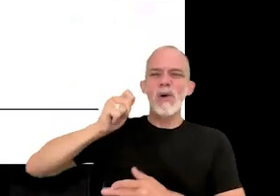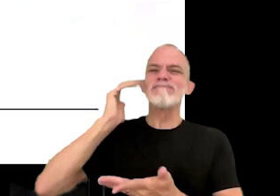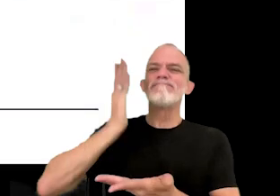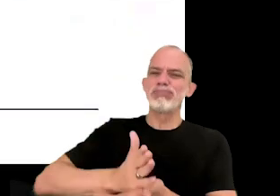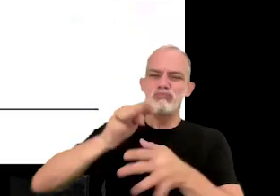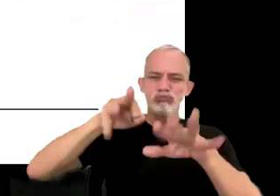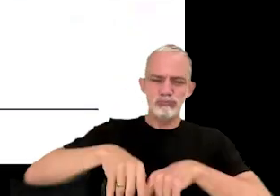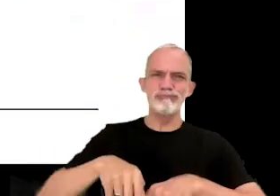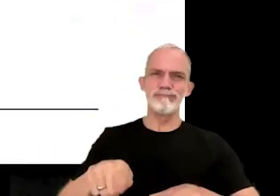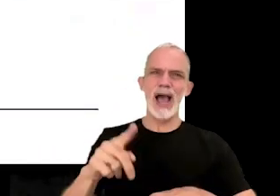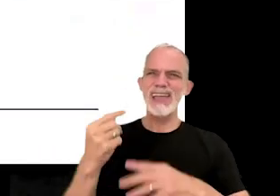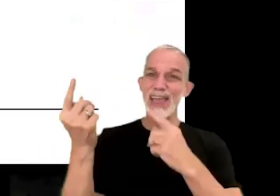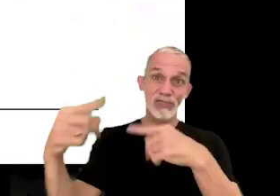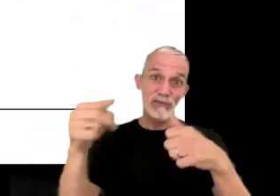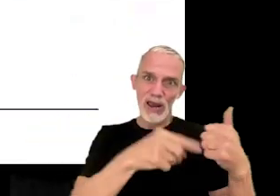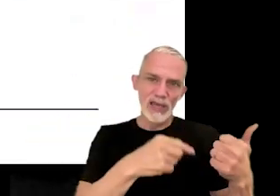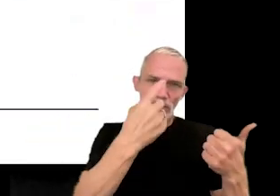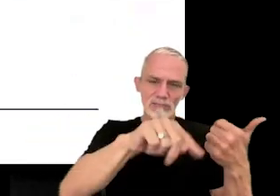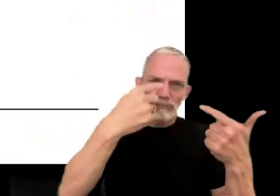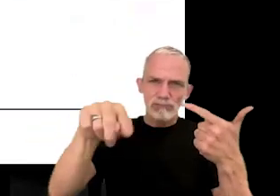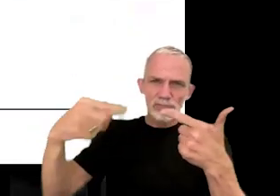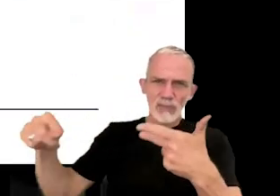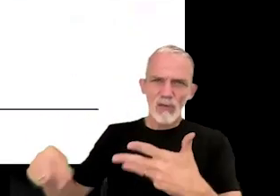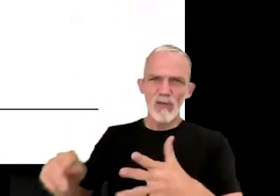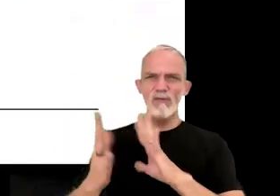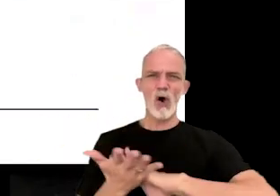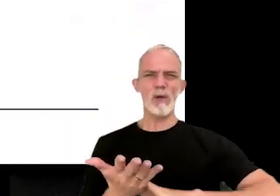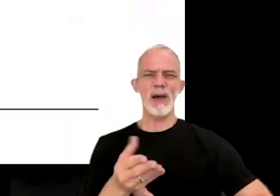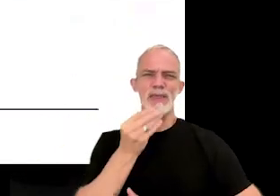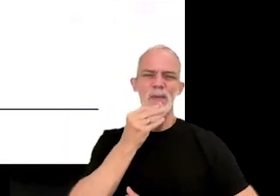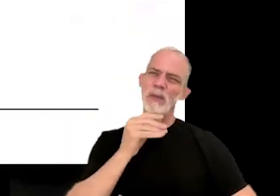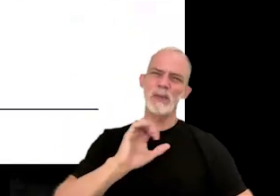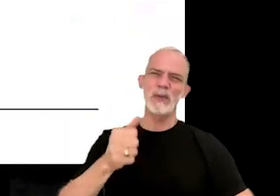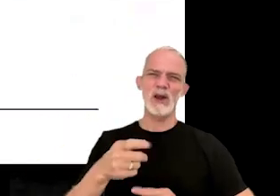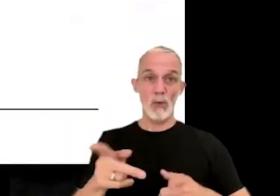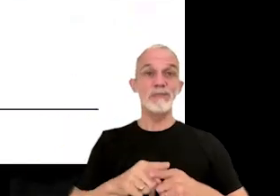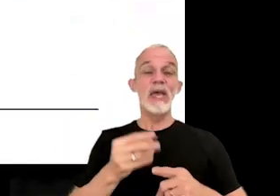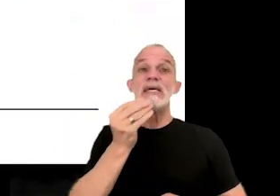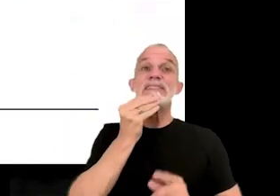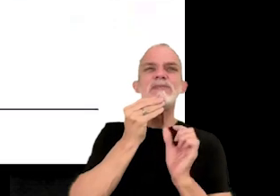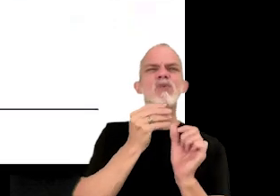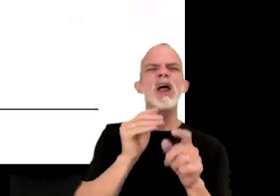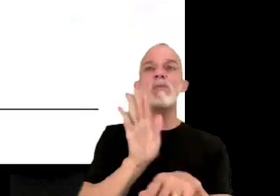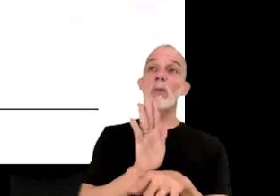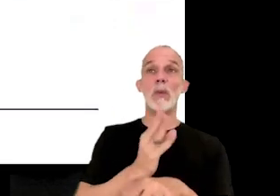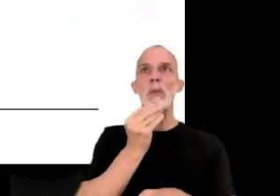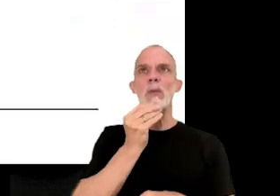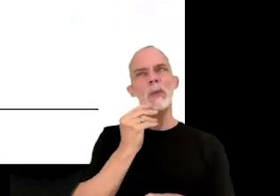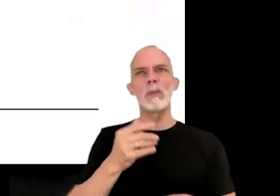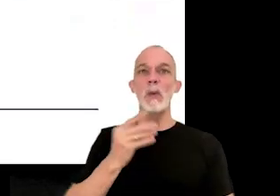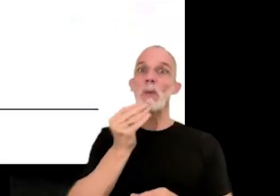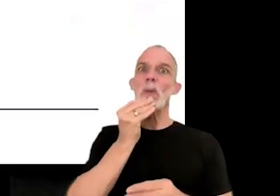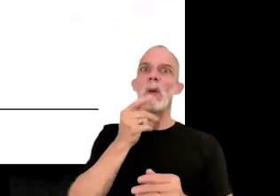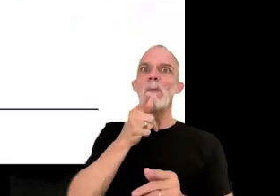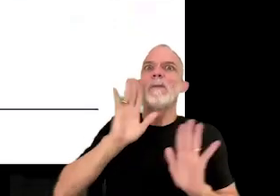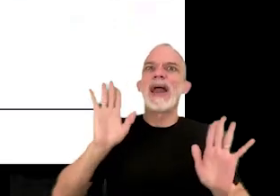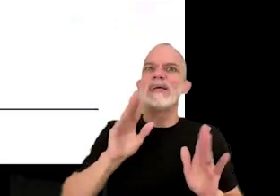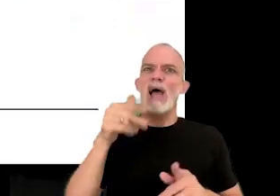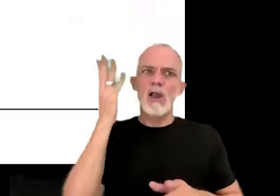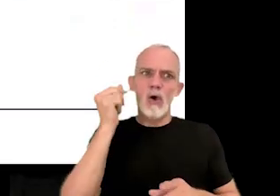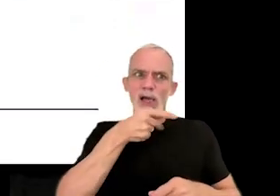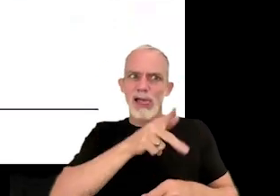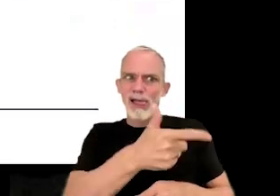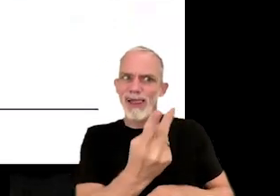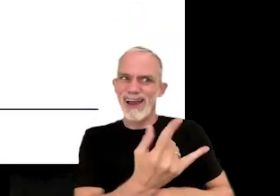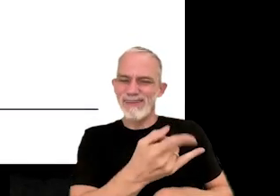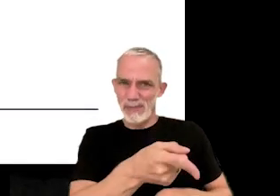ver que hay diferentes formas de ver el delito. Y dice que simular es fingir o crear apariencia de lo que no existe.